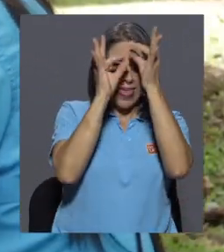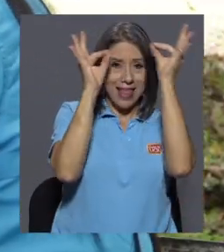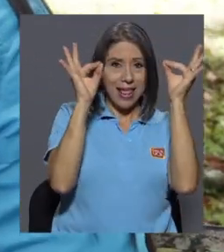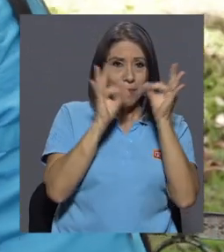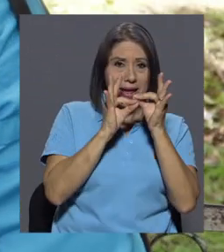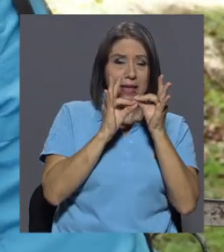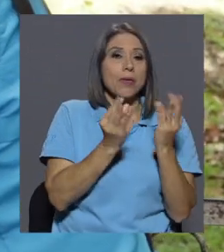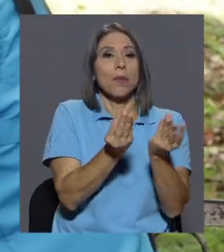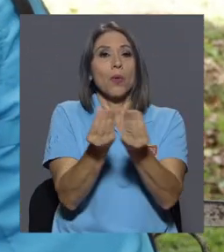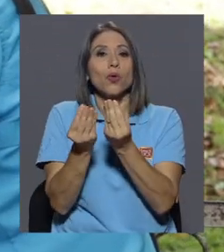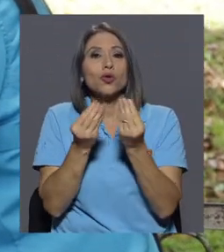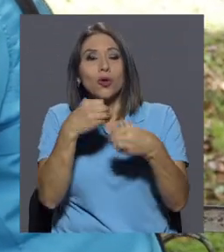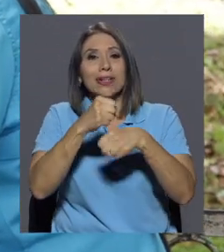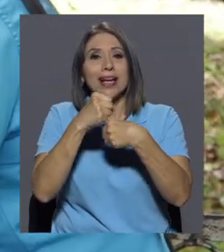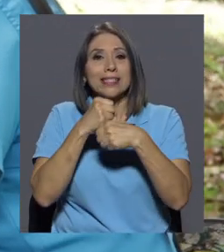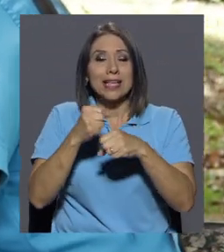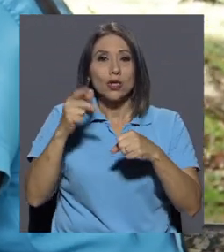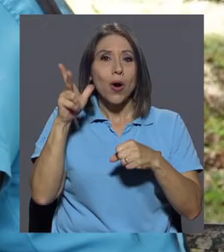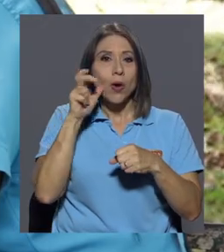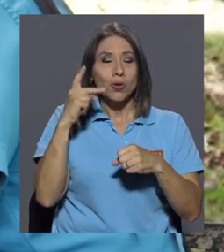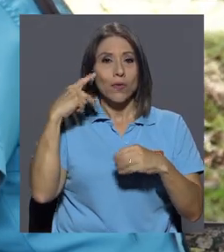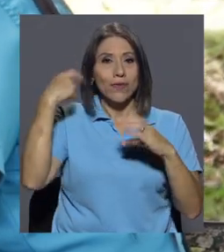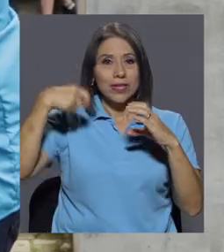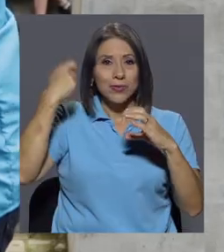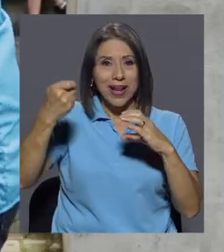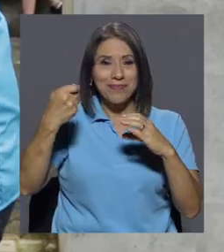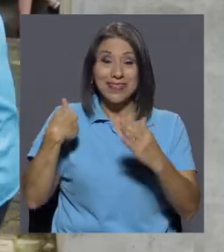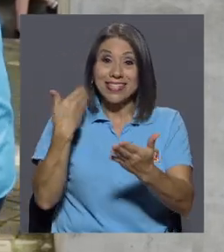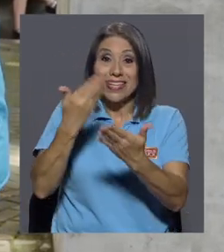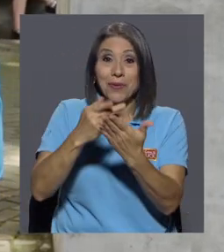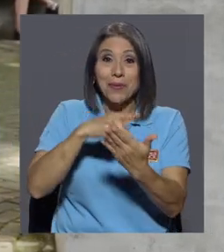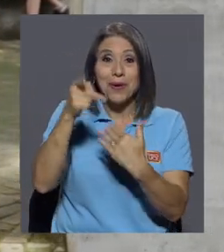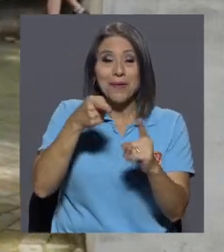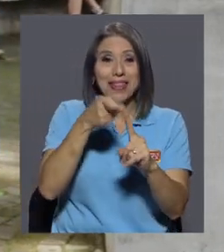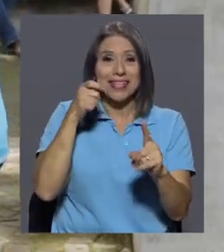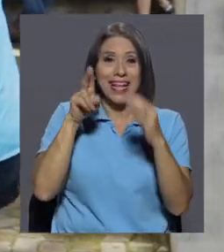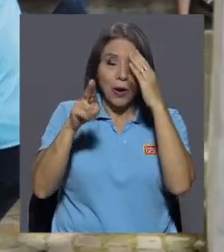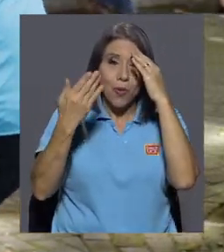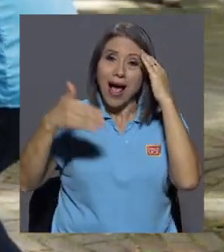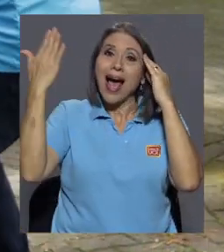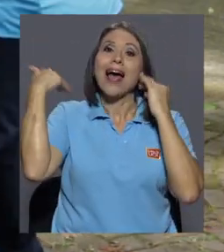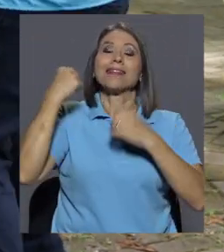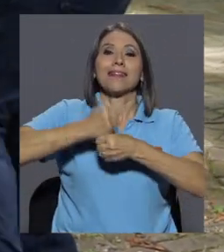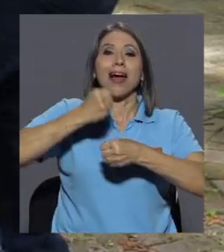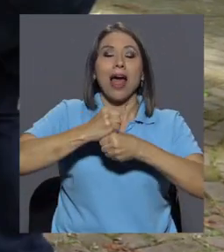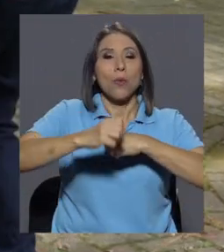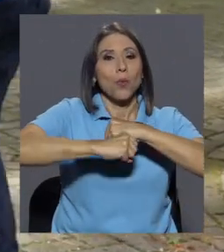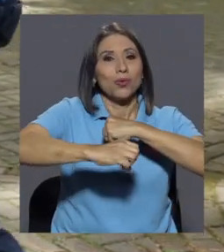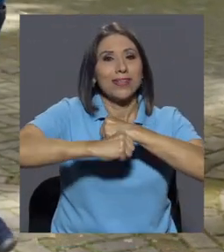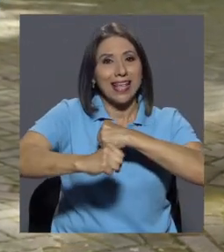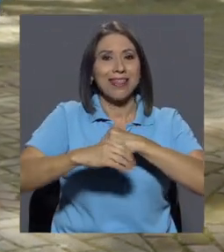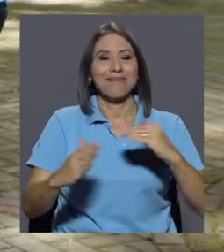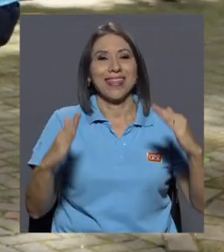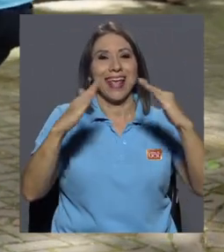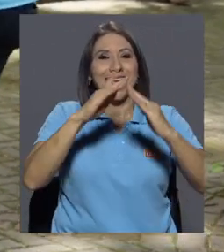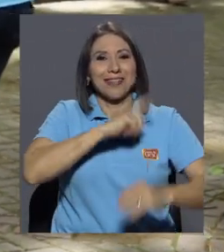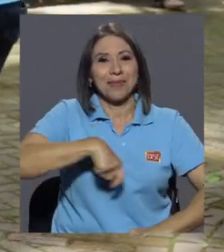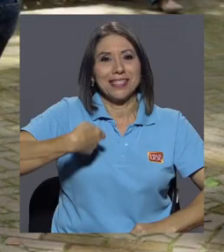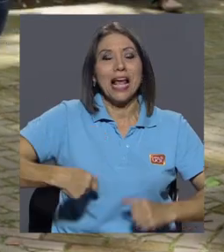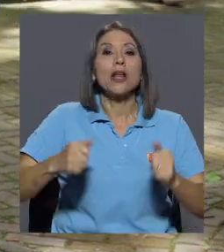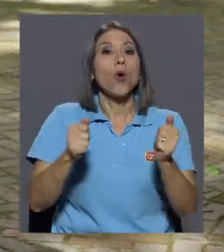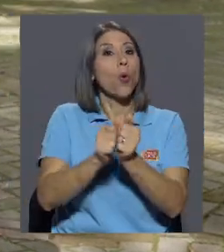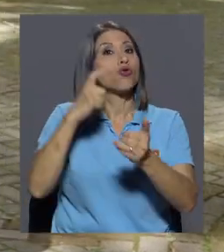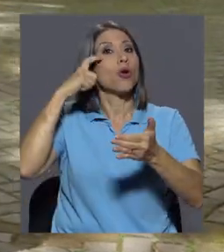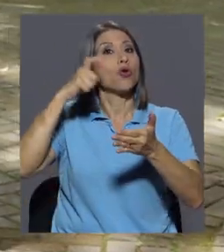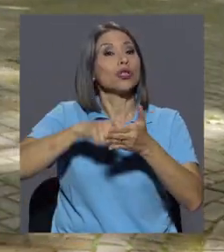Producción y Realización Audiovisual y llegó a Desde la U luego de haber trabajado en publicidad, en Casa Presidencial y con